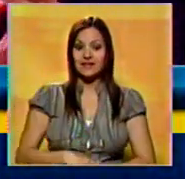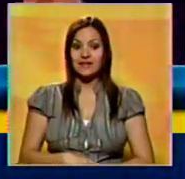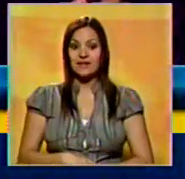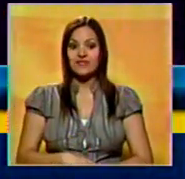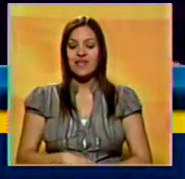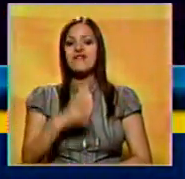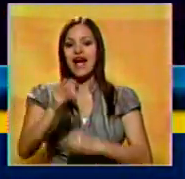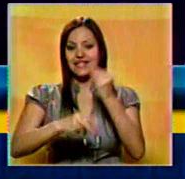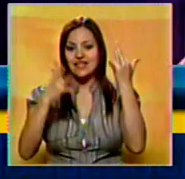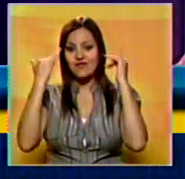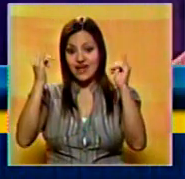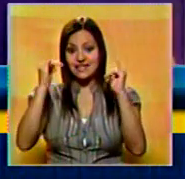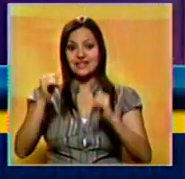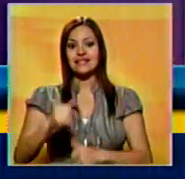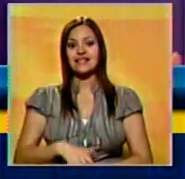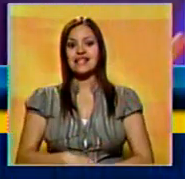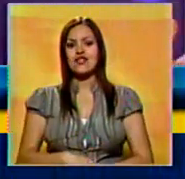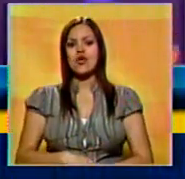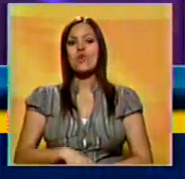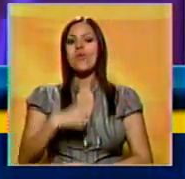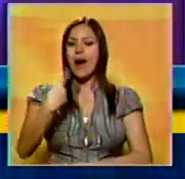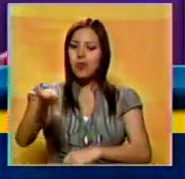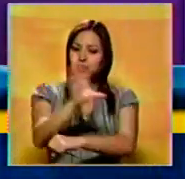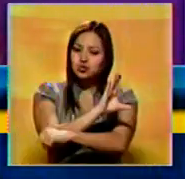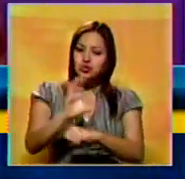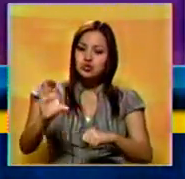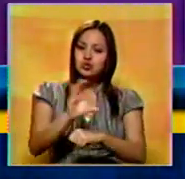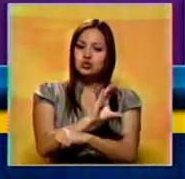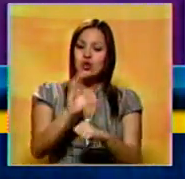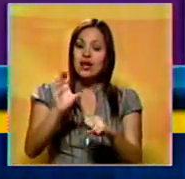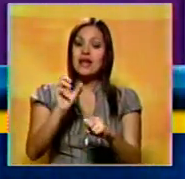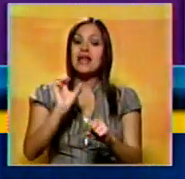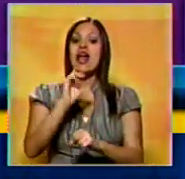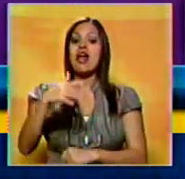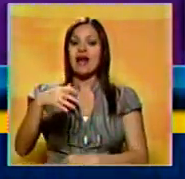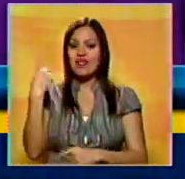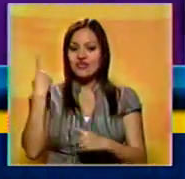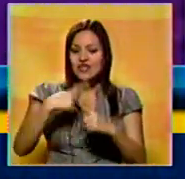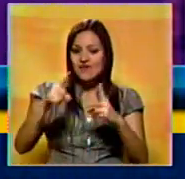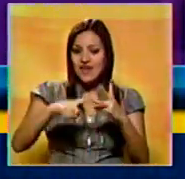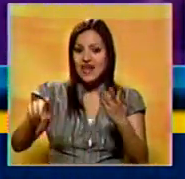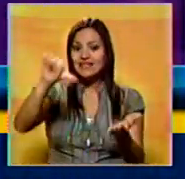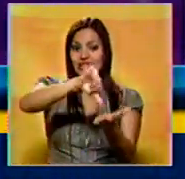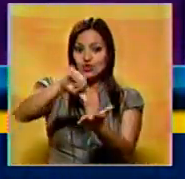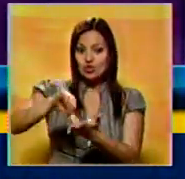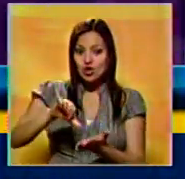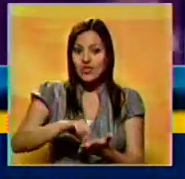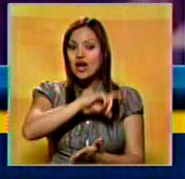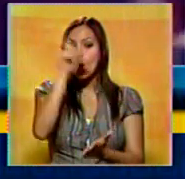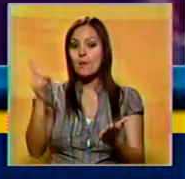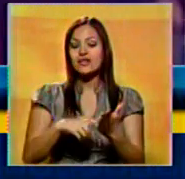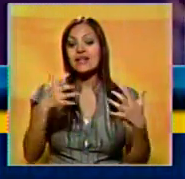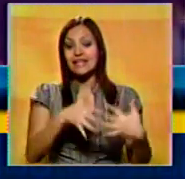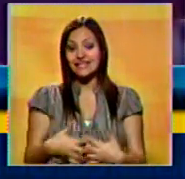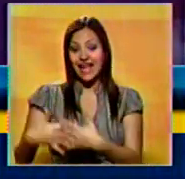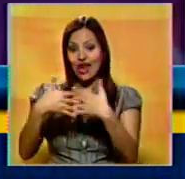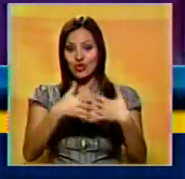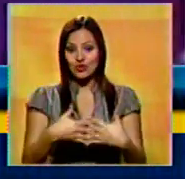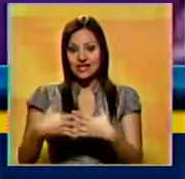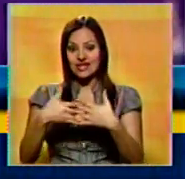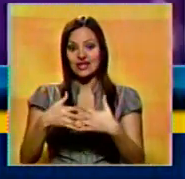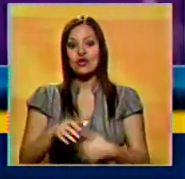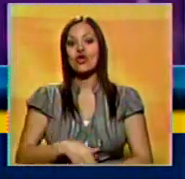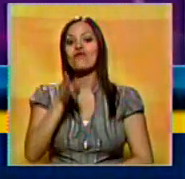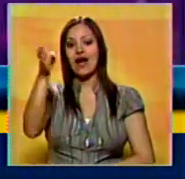y celebrará su onomástico con un concierto en Houston, Denver, Portland, Chicago, Nueva York, entre